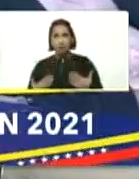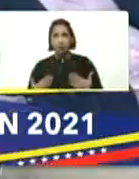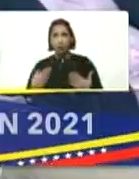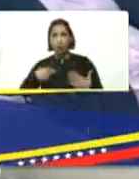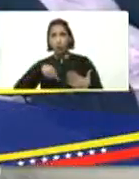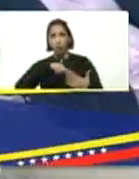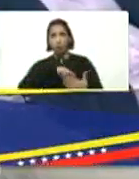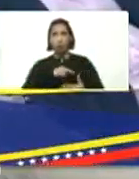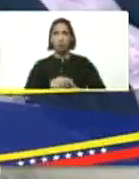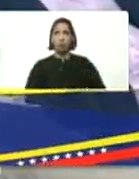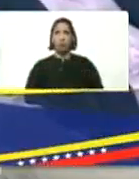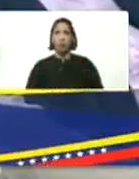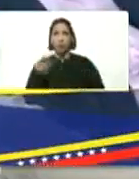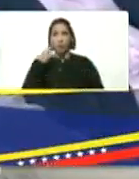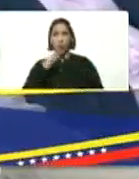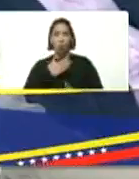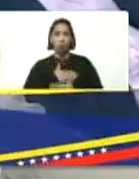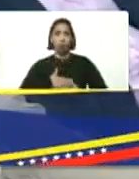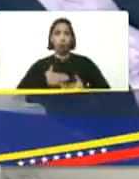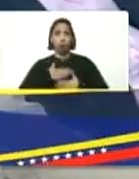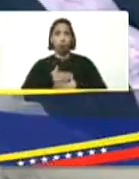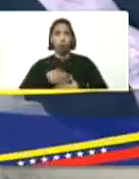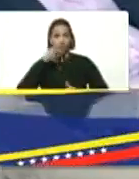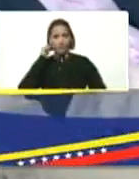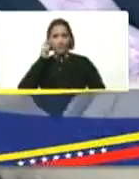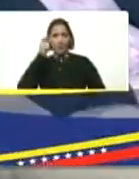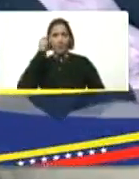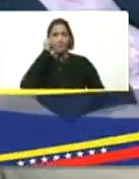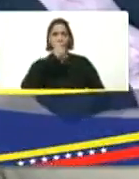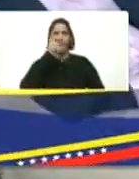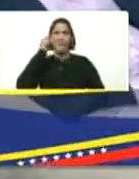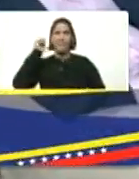nuestro por el fabuloso exorcismo que se está